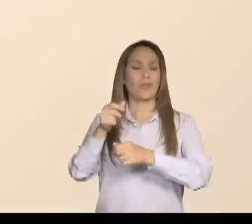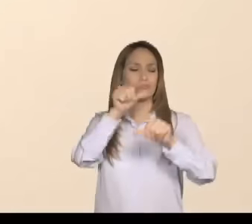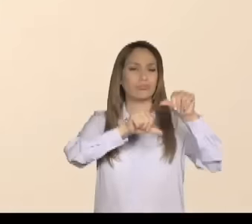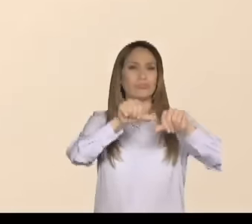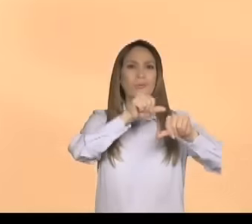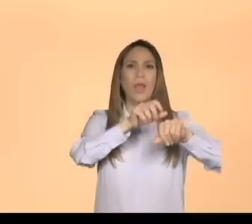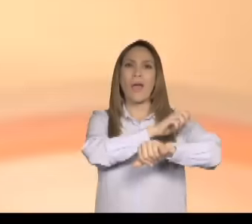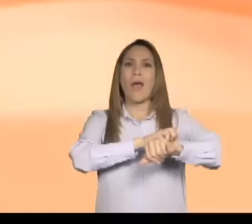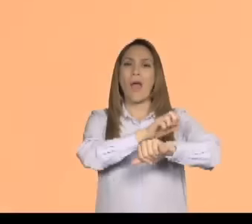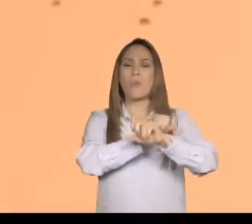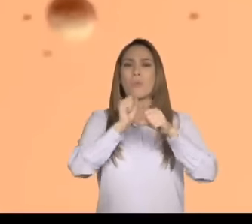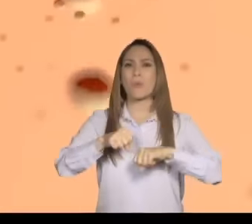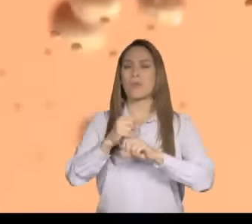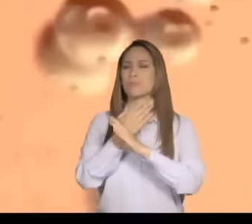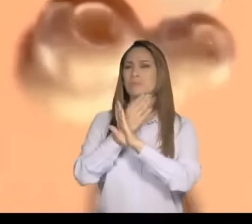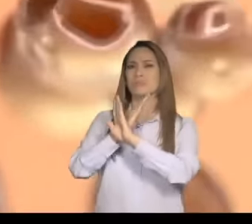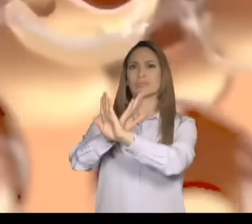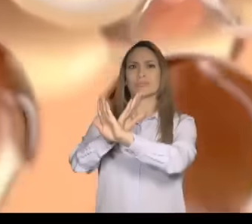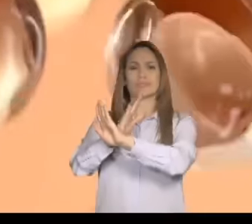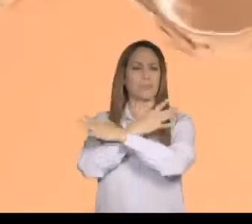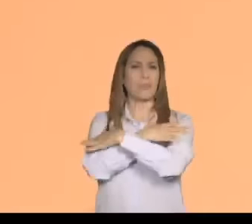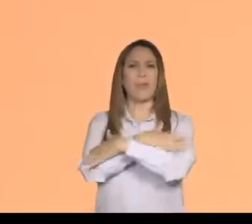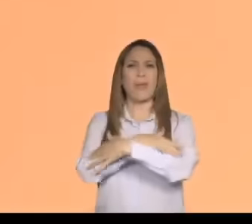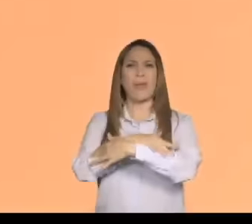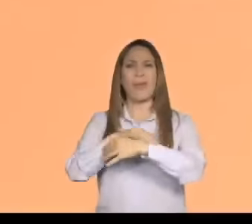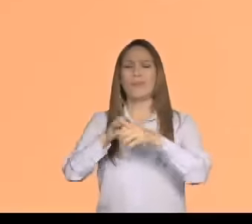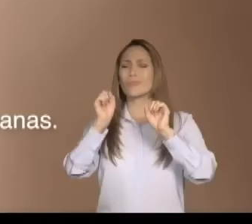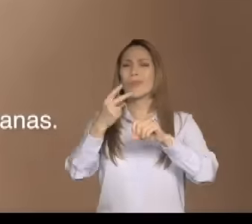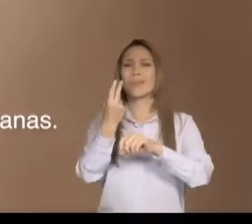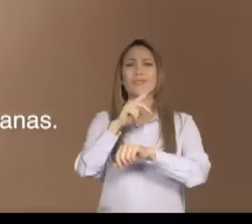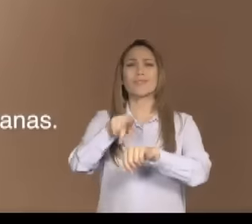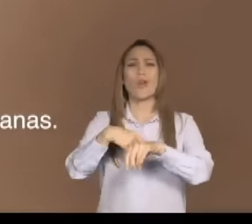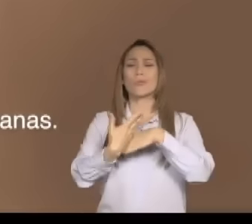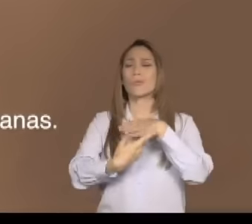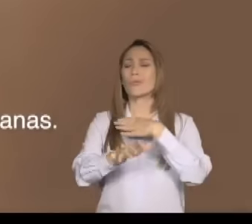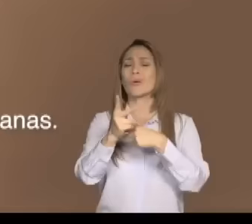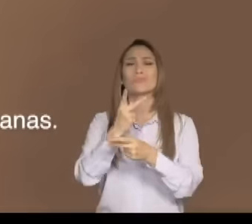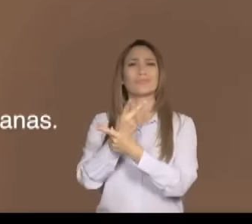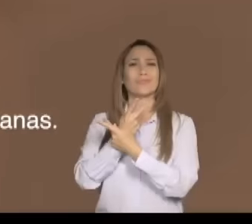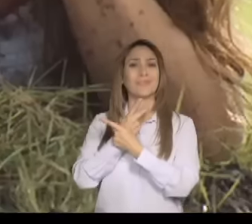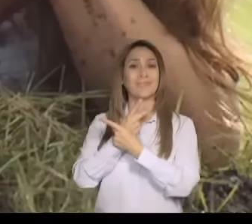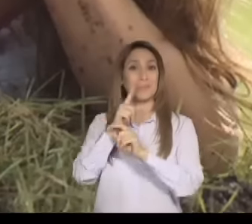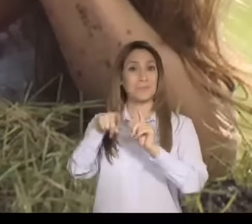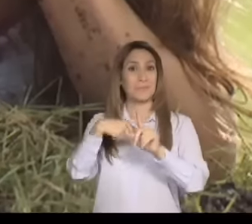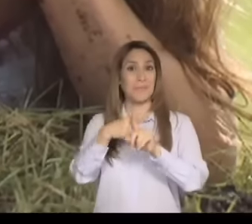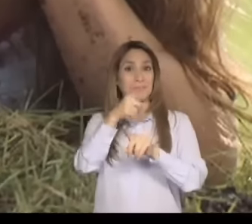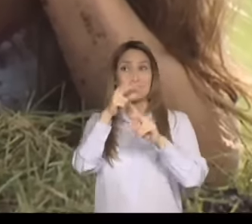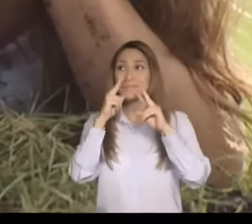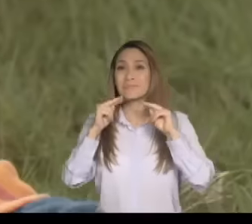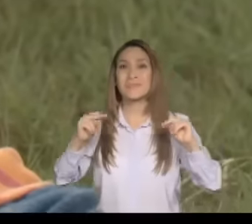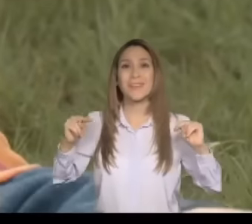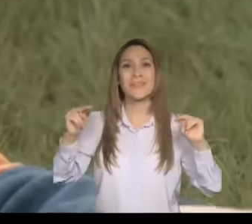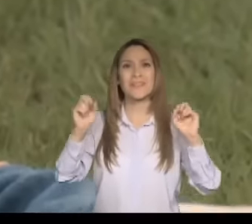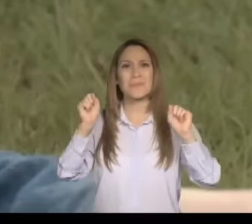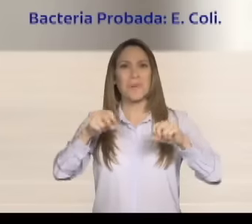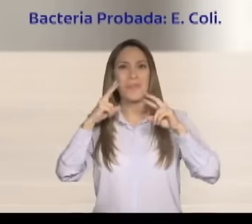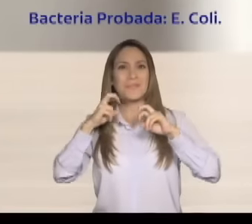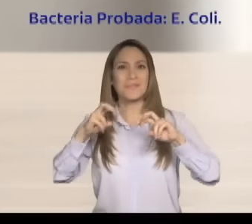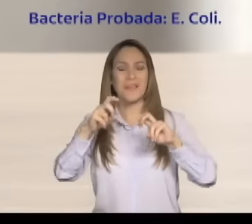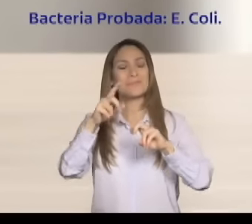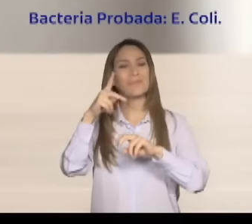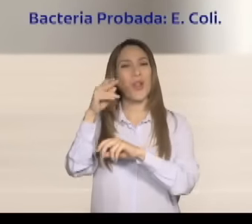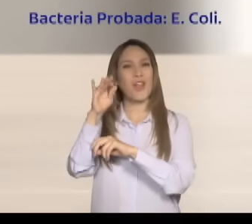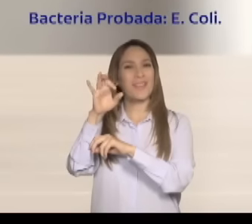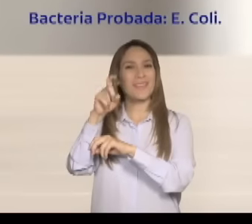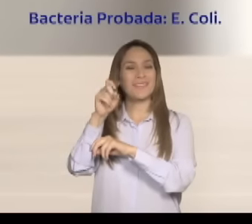las defensas naturales de tu piel para mantenerla saludable de adentro hacia afuera hasta por 12 horas. Explorar está en nuestra naturaleza.